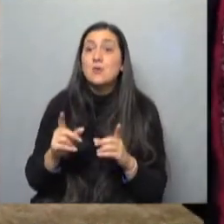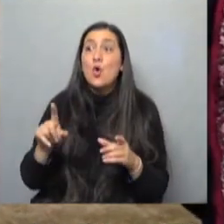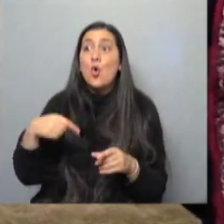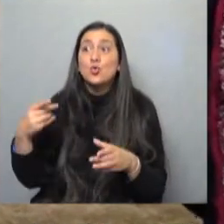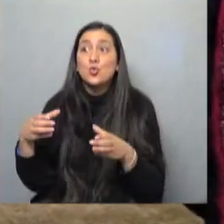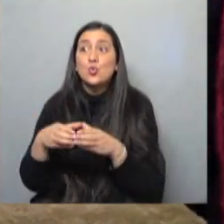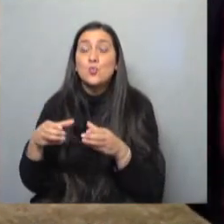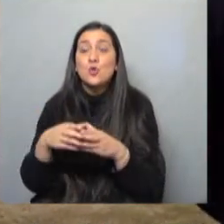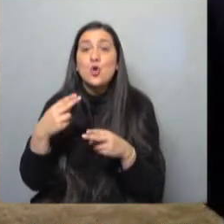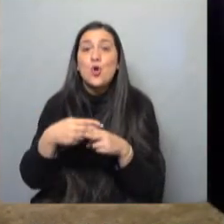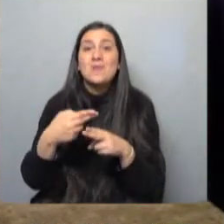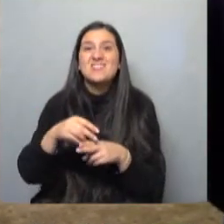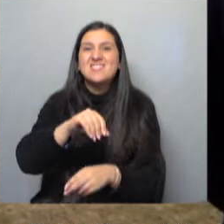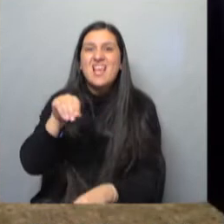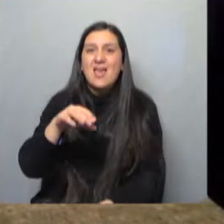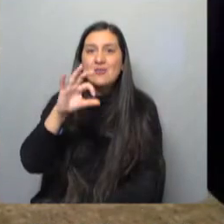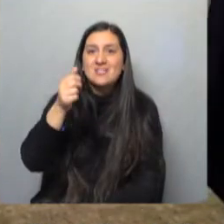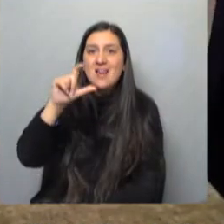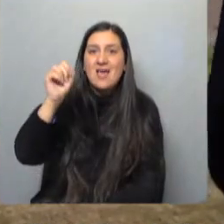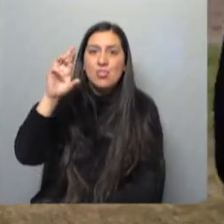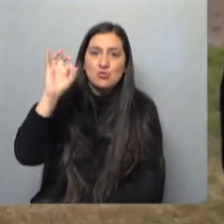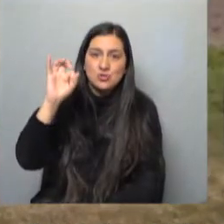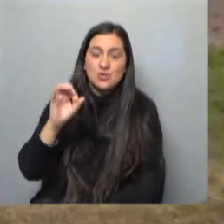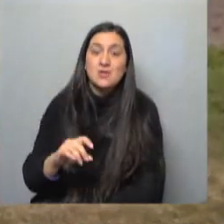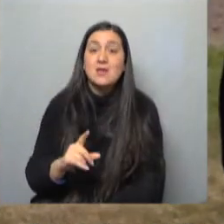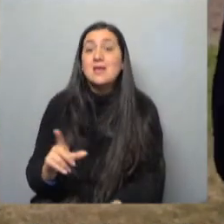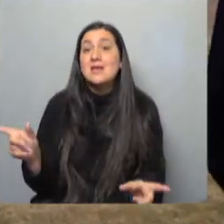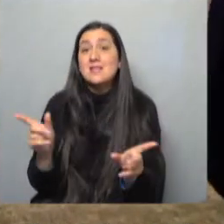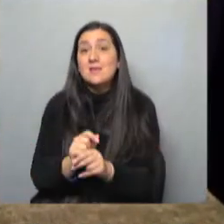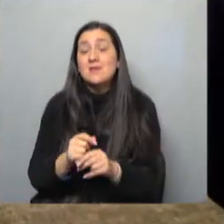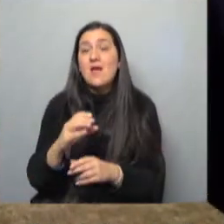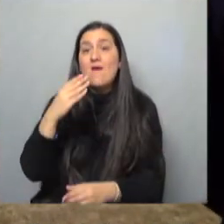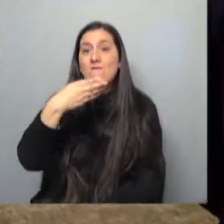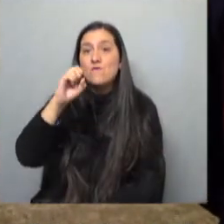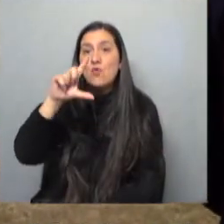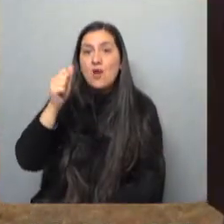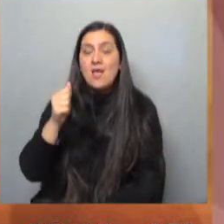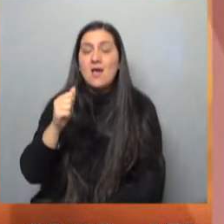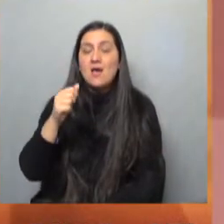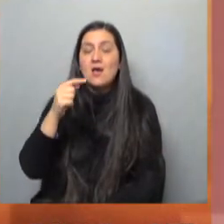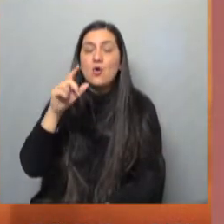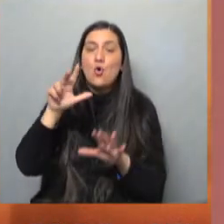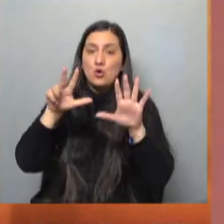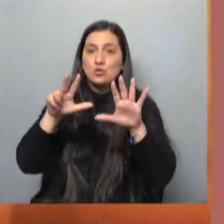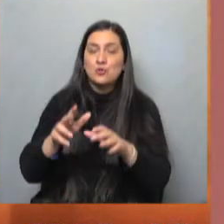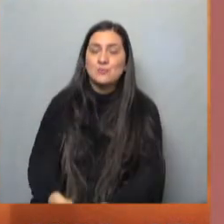otra banda de aquí del municipio a que se las trae y cierra bola 8 con todo esta fiesta del Cerro muy